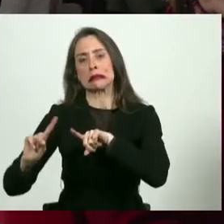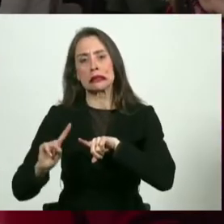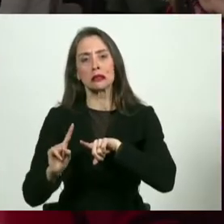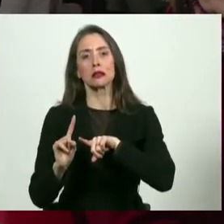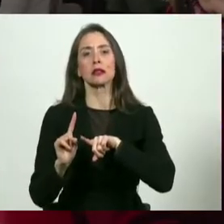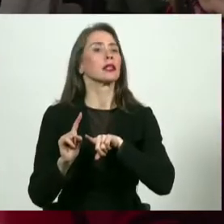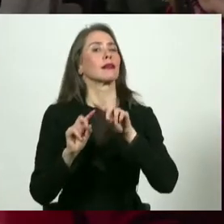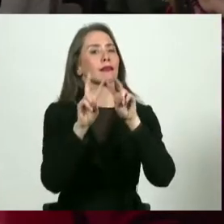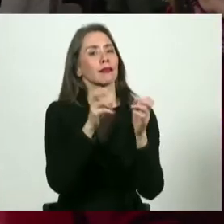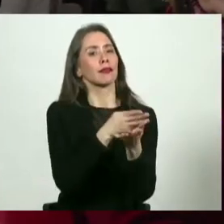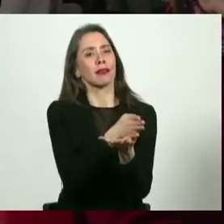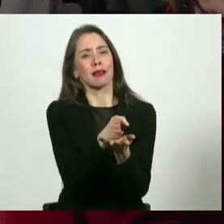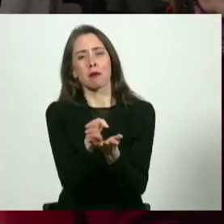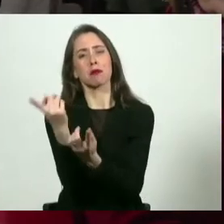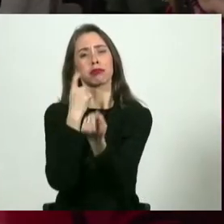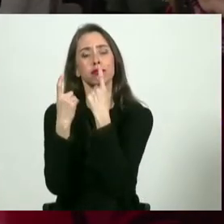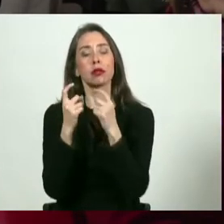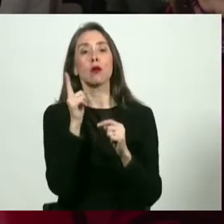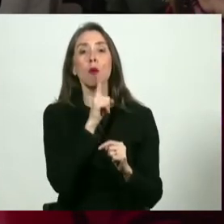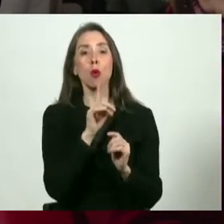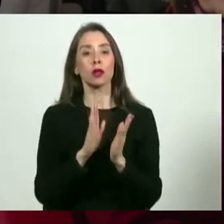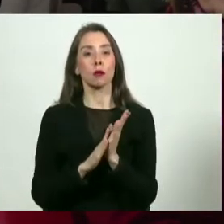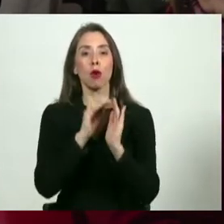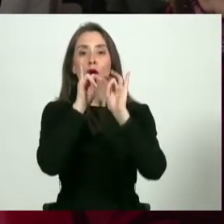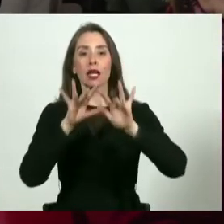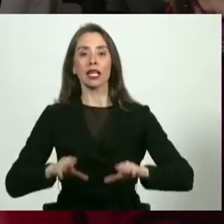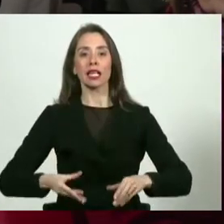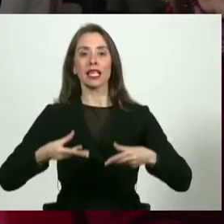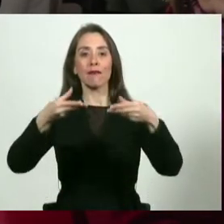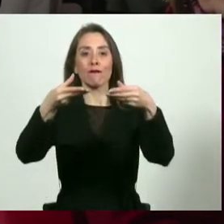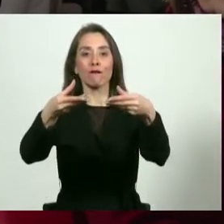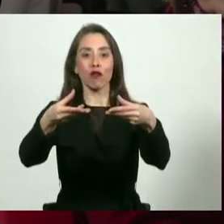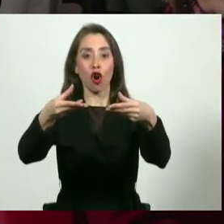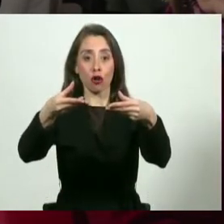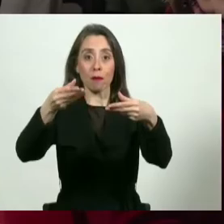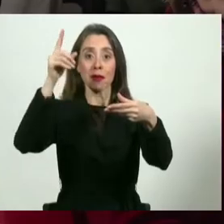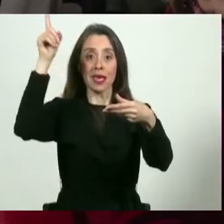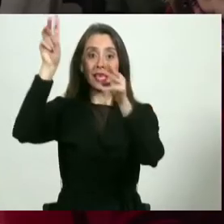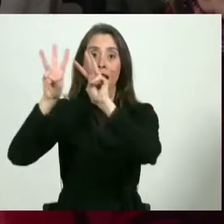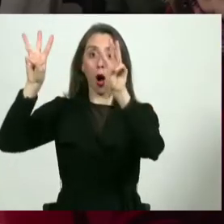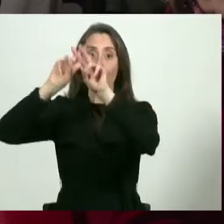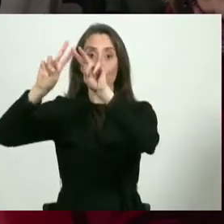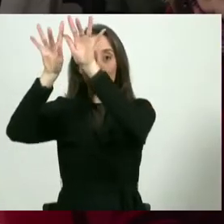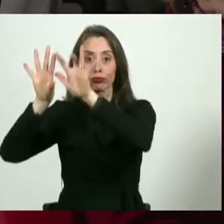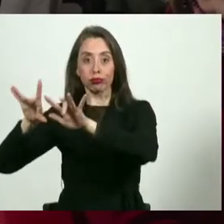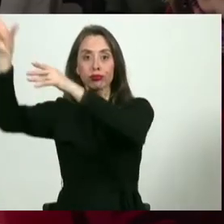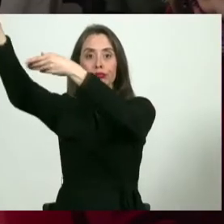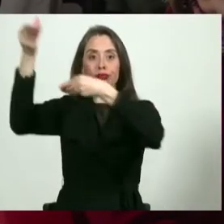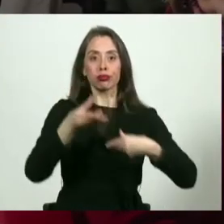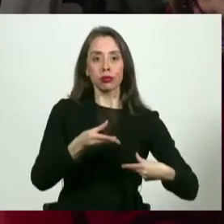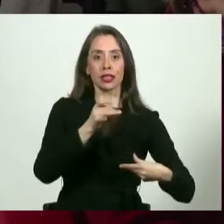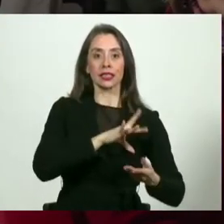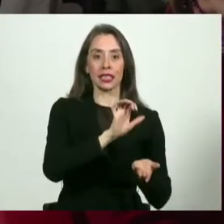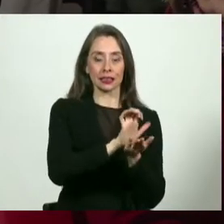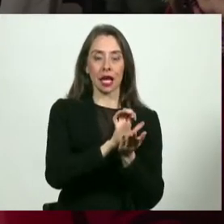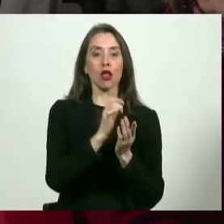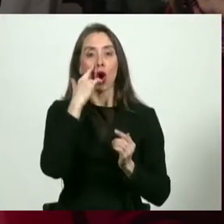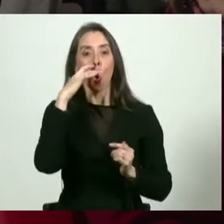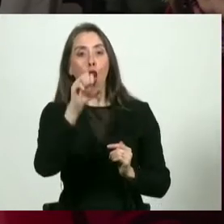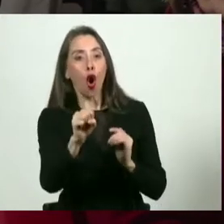en diversos ámbitos, y el resultado de esto fue un informe, ¿cierto?, que fue remitido al Estado de Chile con observaciones y